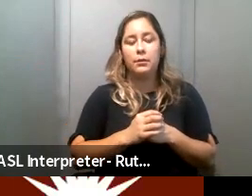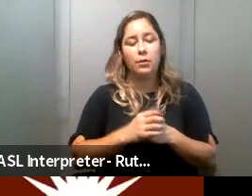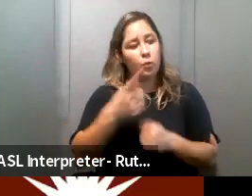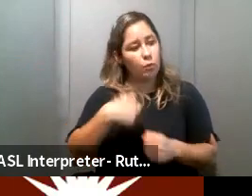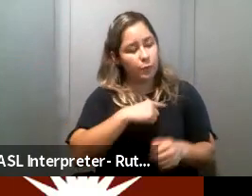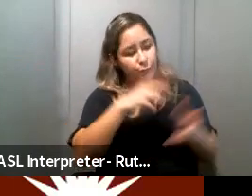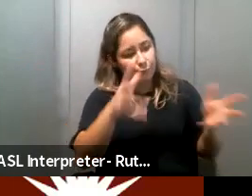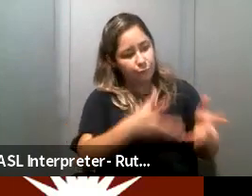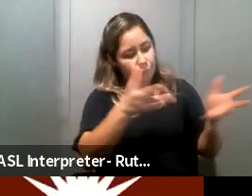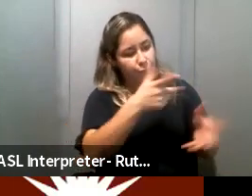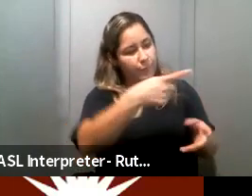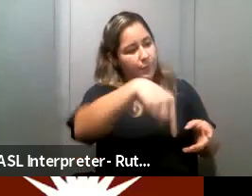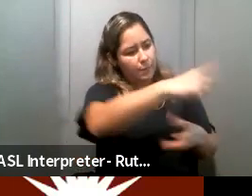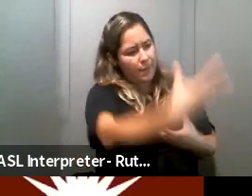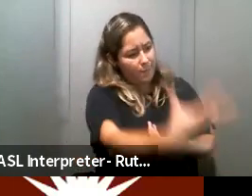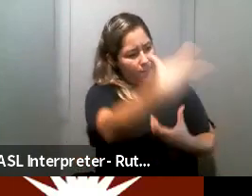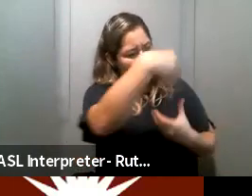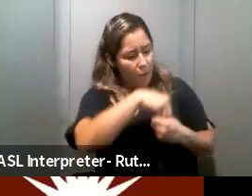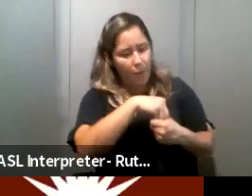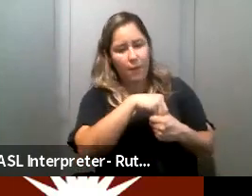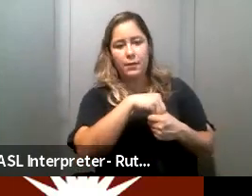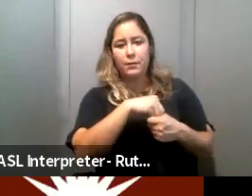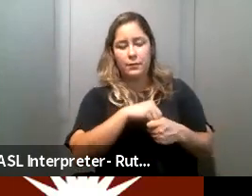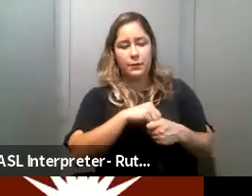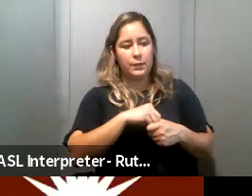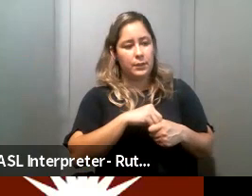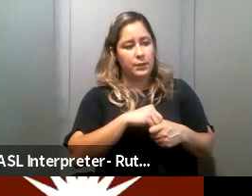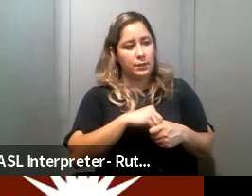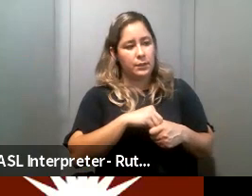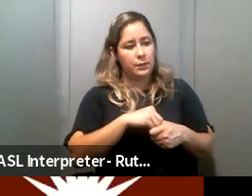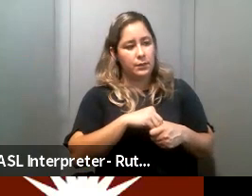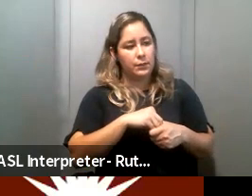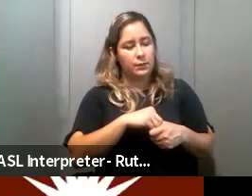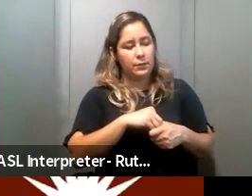para que ellos sepan cuál es su...